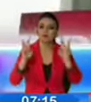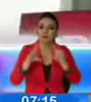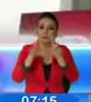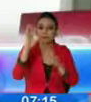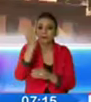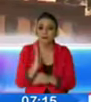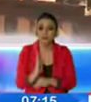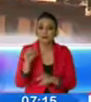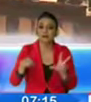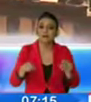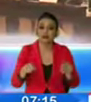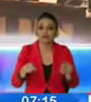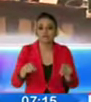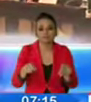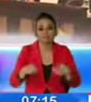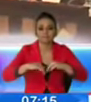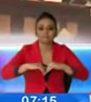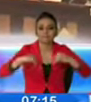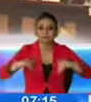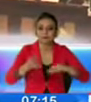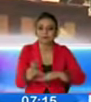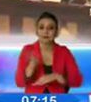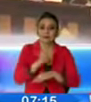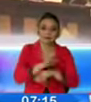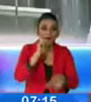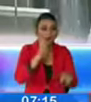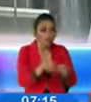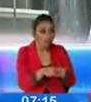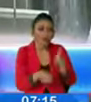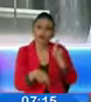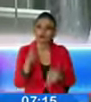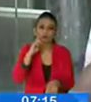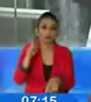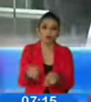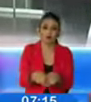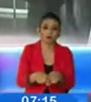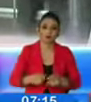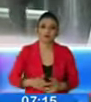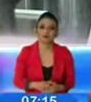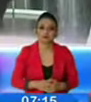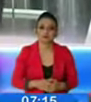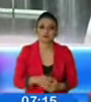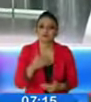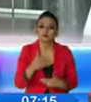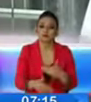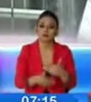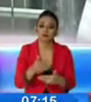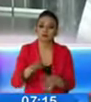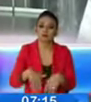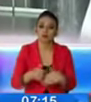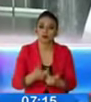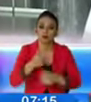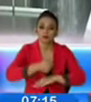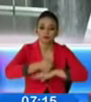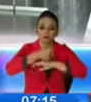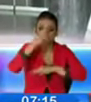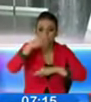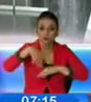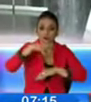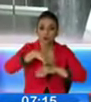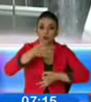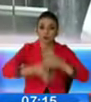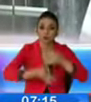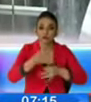caso Odebrecht mantiene dividida la Asamblea Nacional. El procedimiento es que la Corte Nacional oficie a la